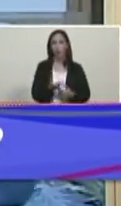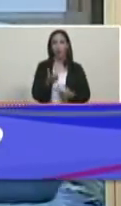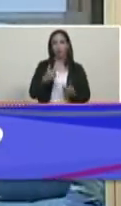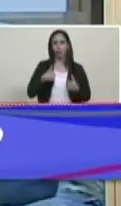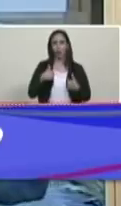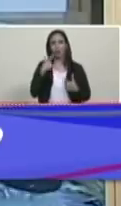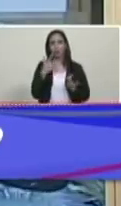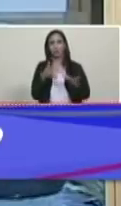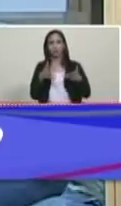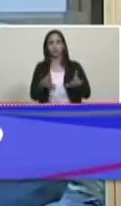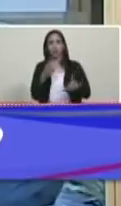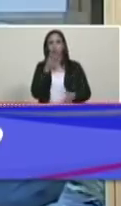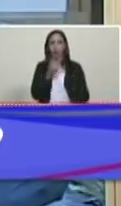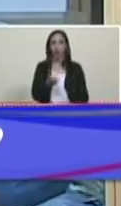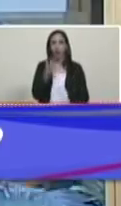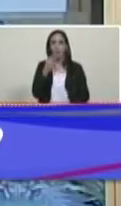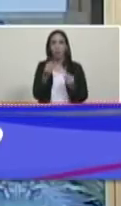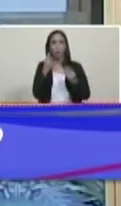estupefacto he quedado hoy,